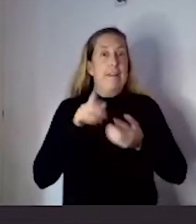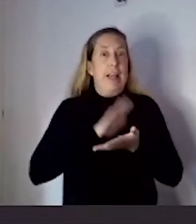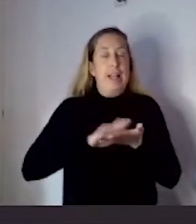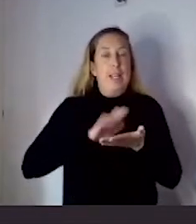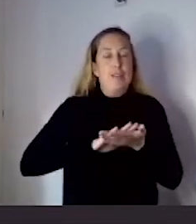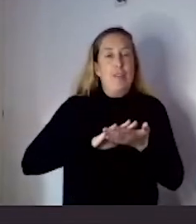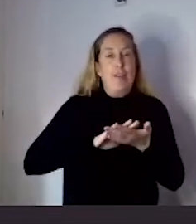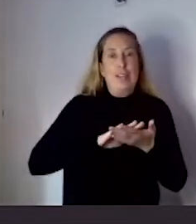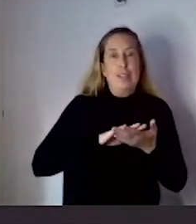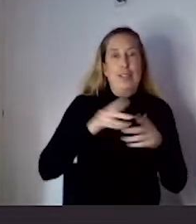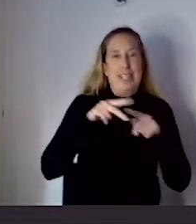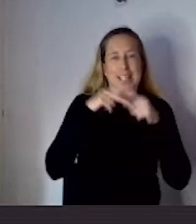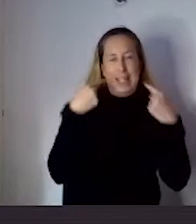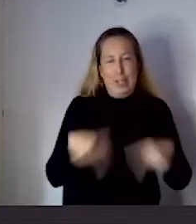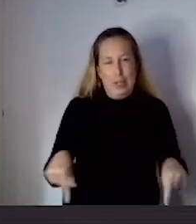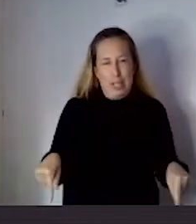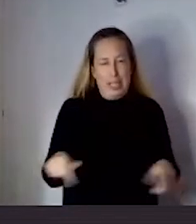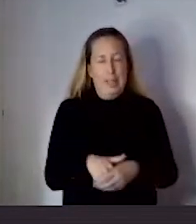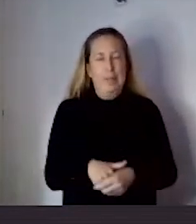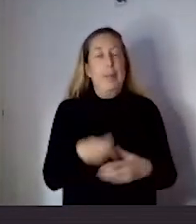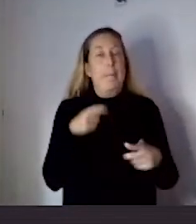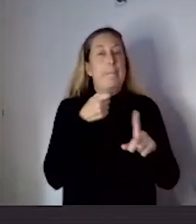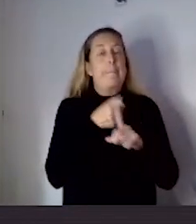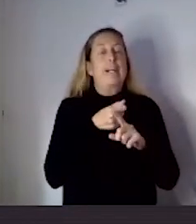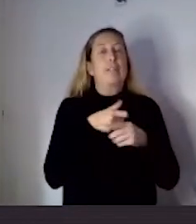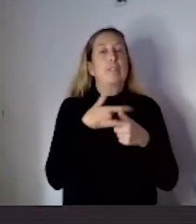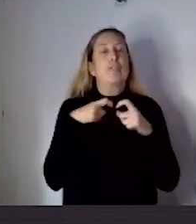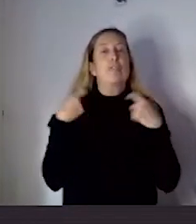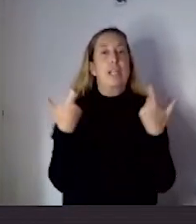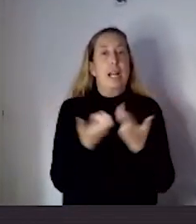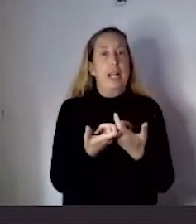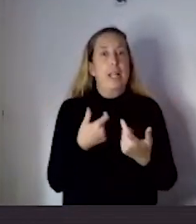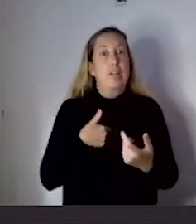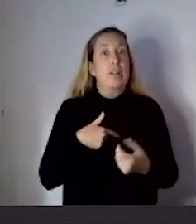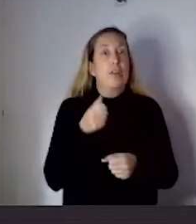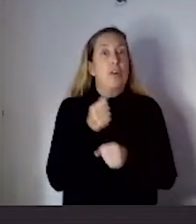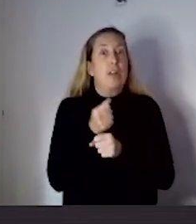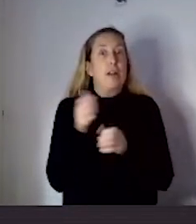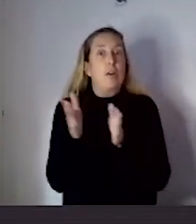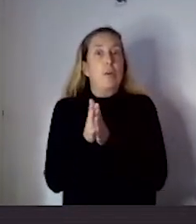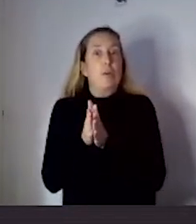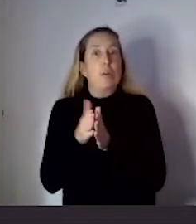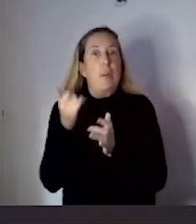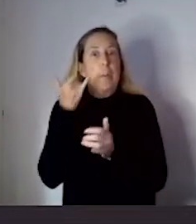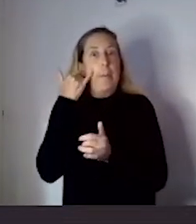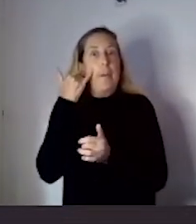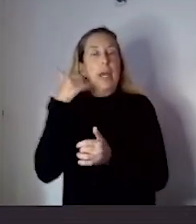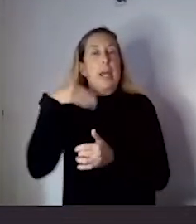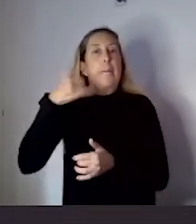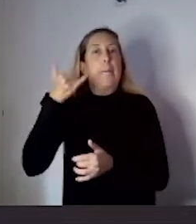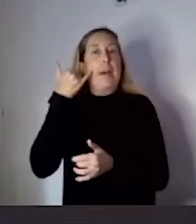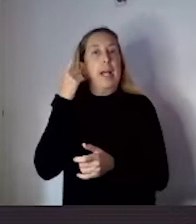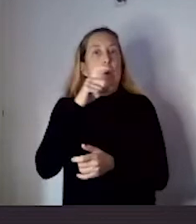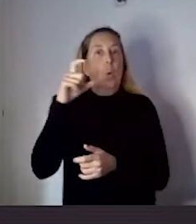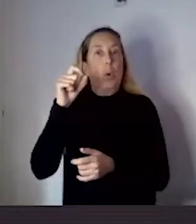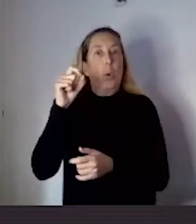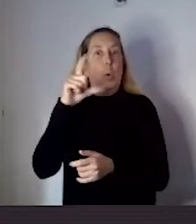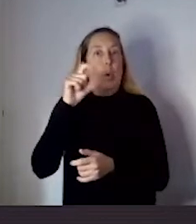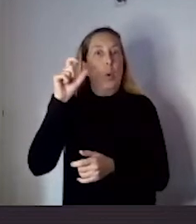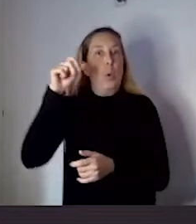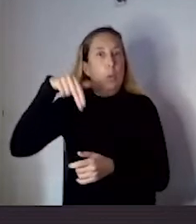social como le dijeron me llamo ari peralta y trabajo con la compañía mike um y nosotros nos enfocamos la verdad en